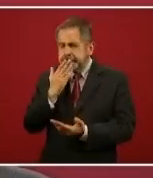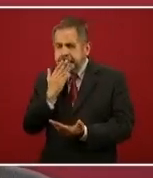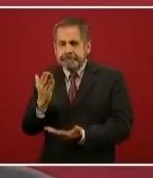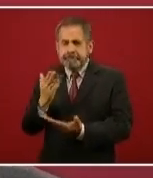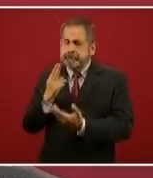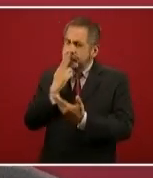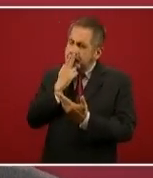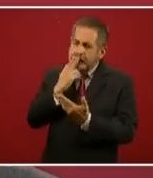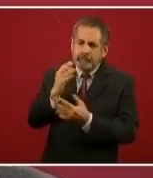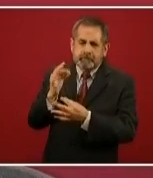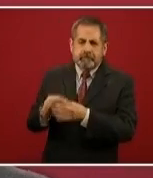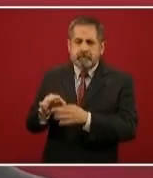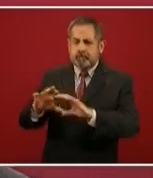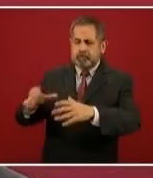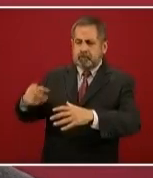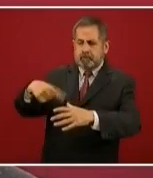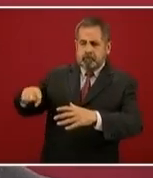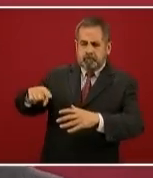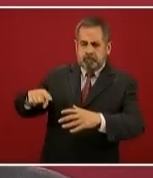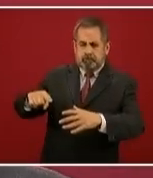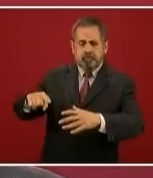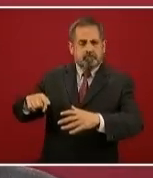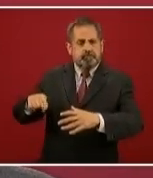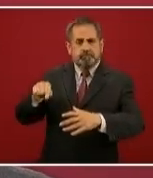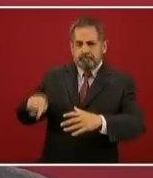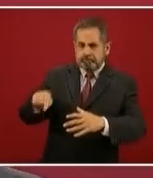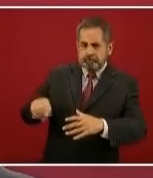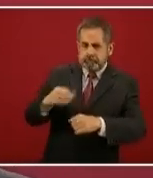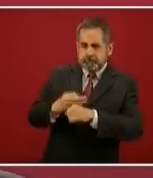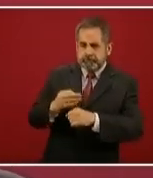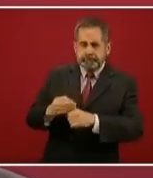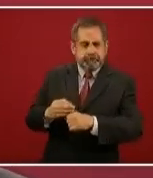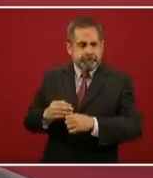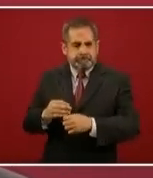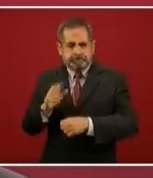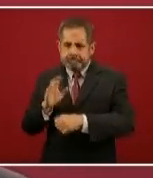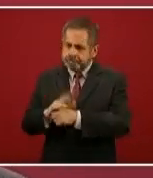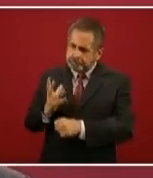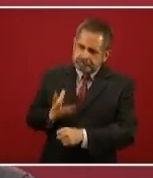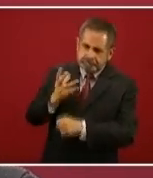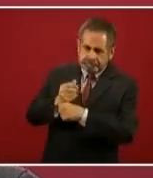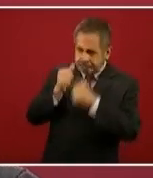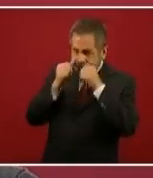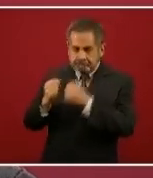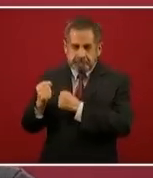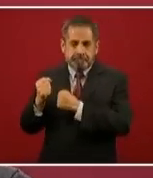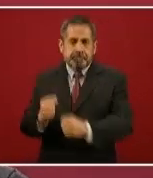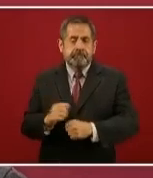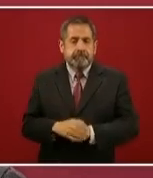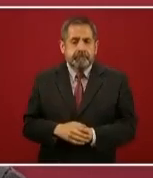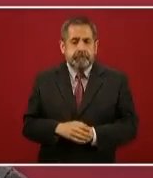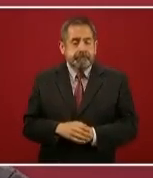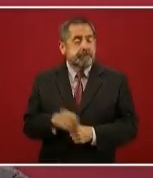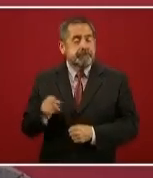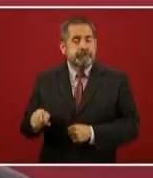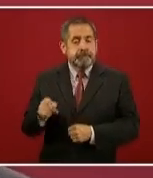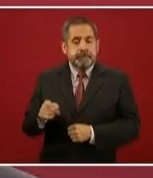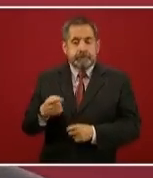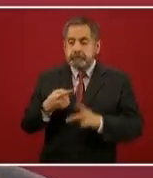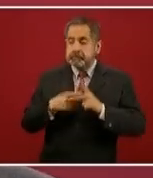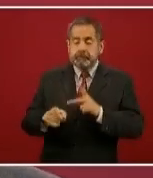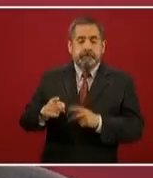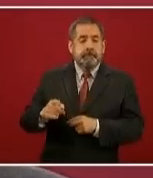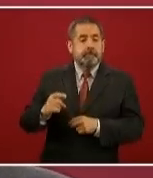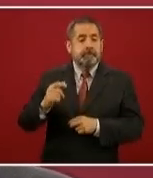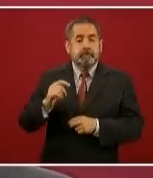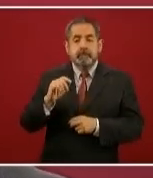también como una comunidad a la que se le abren las puertas para robustecer nuestro sistema. Desde que se estableció el Instituto de